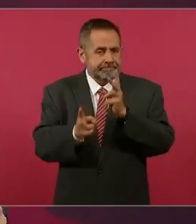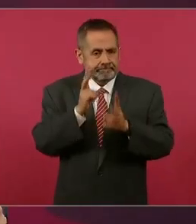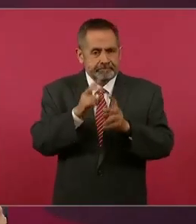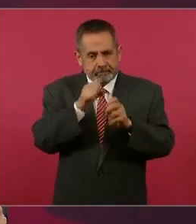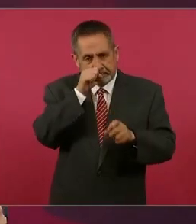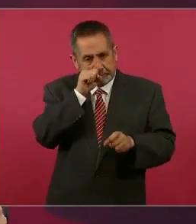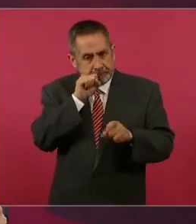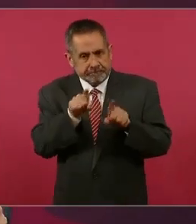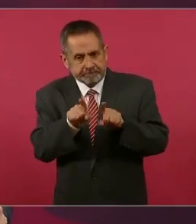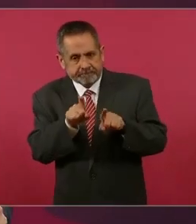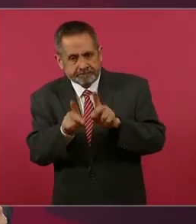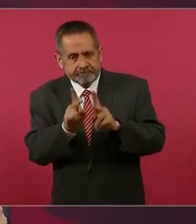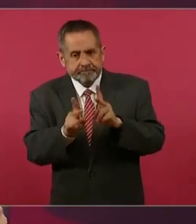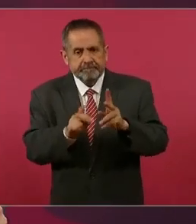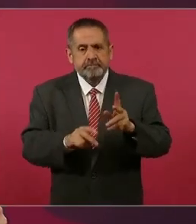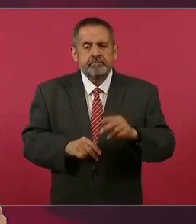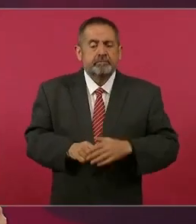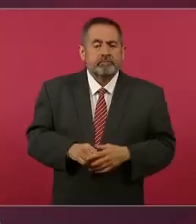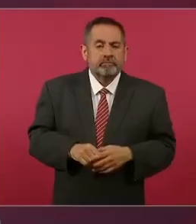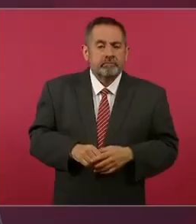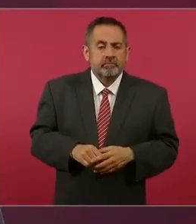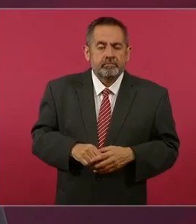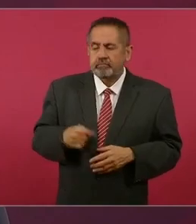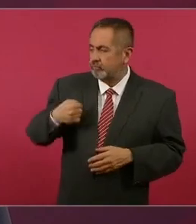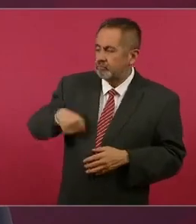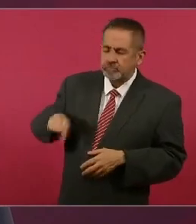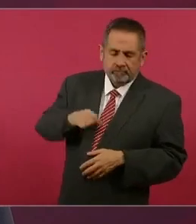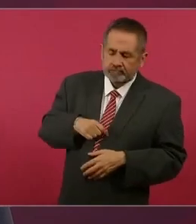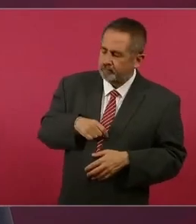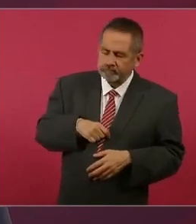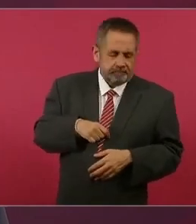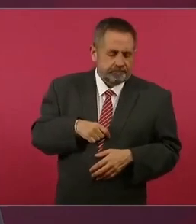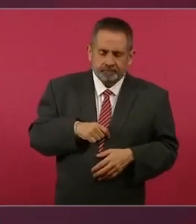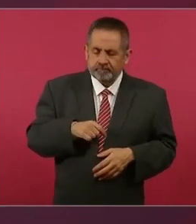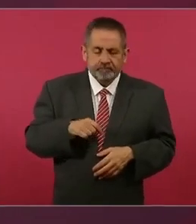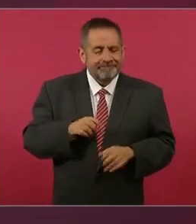planteamos, no permitiendo